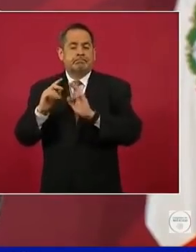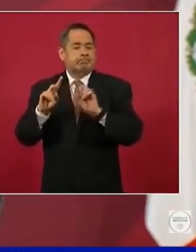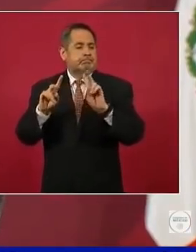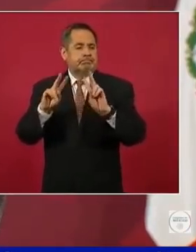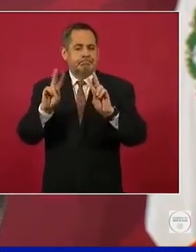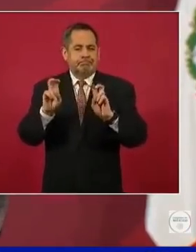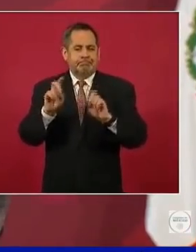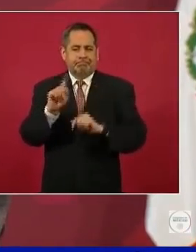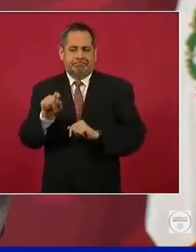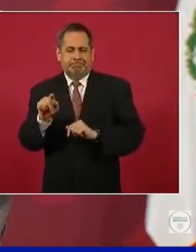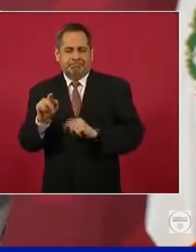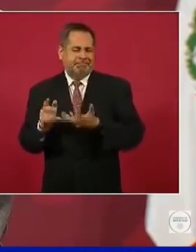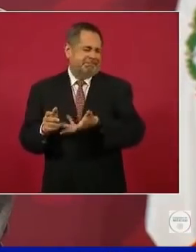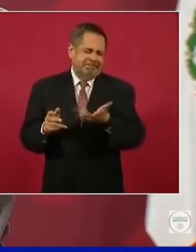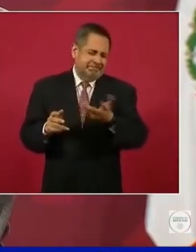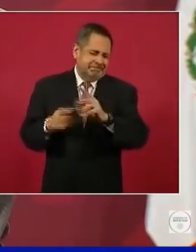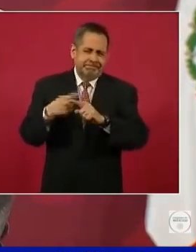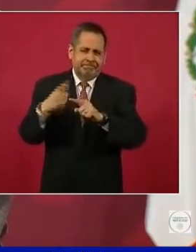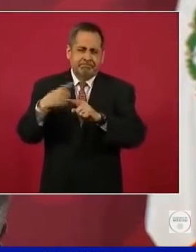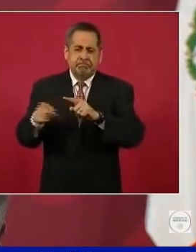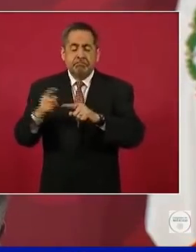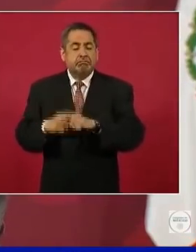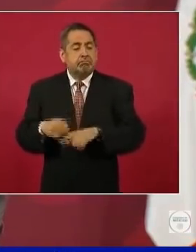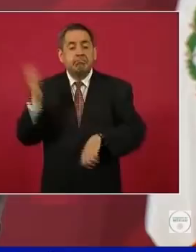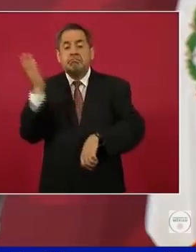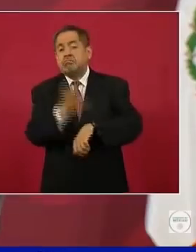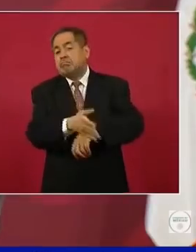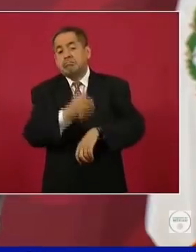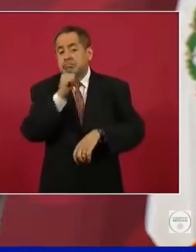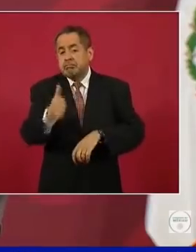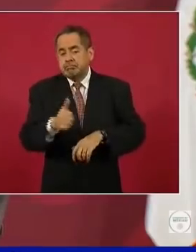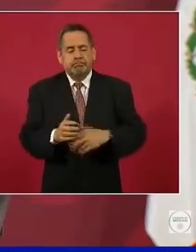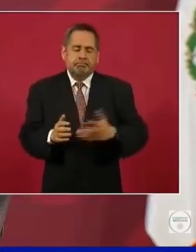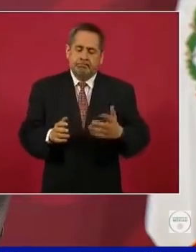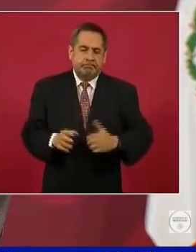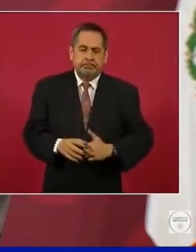etcétera, etcétera, etcétera, ¿no? Con impunidad.